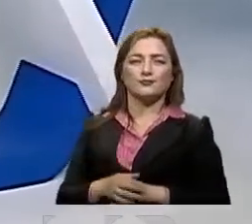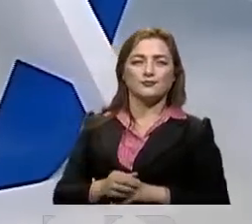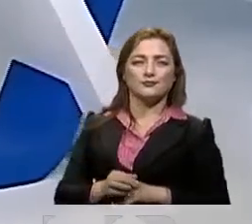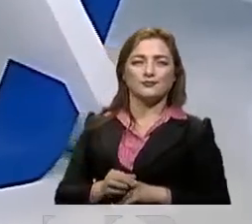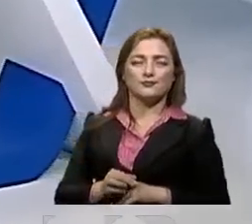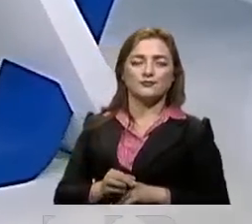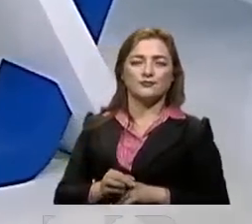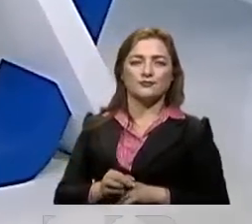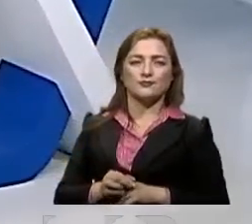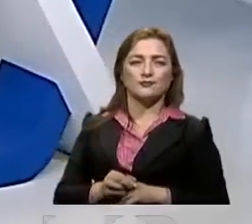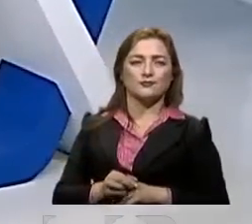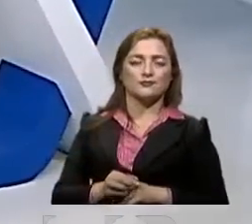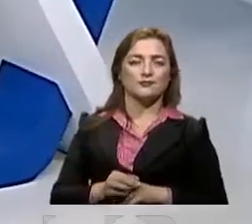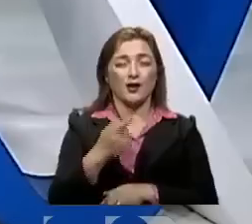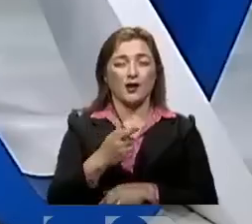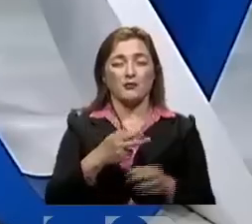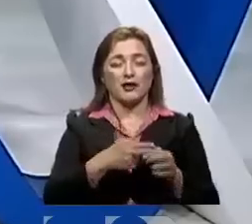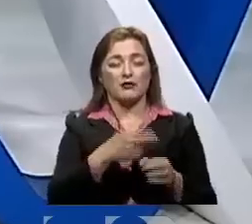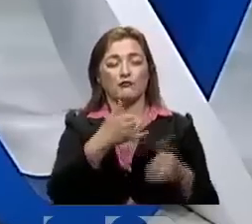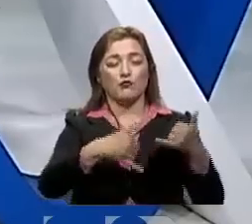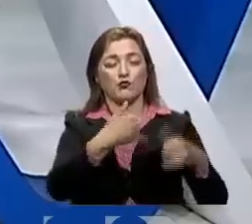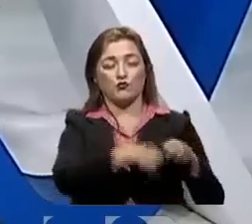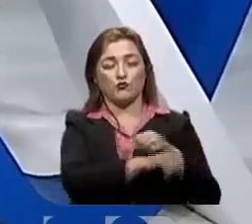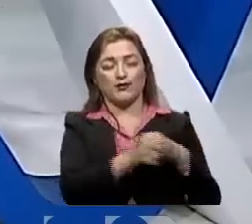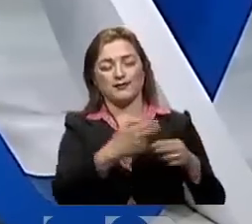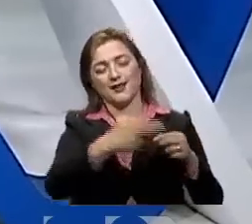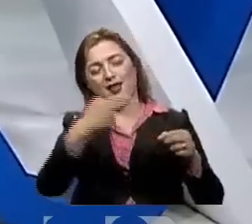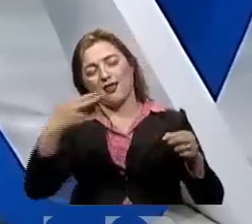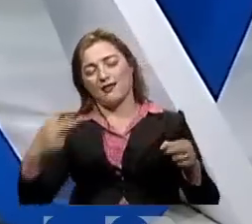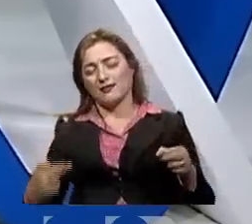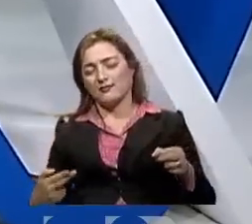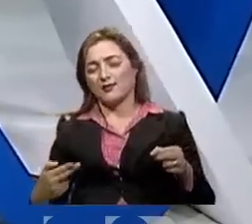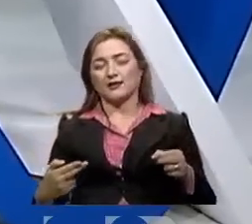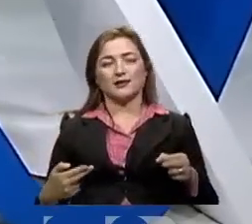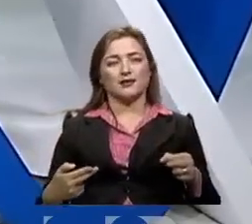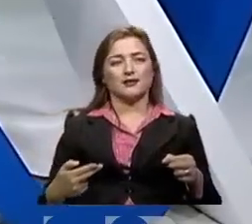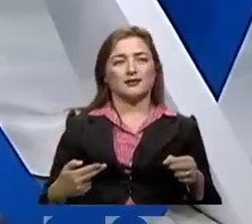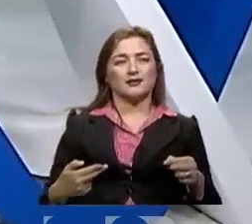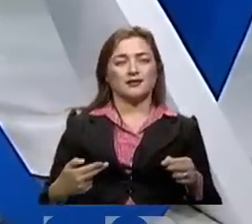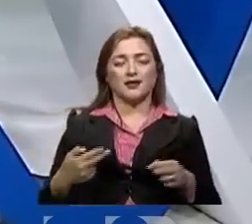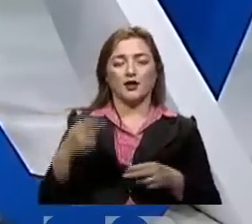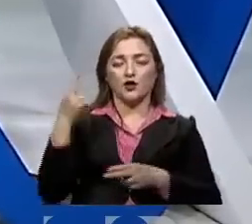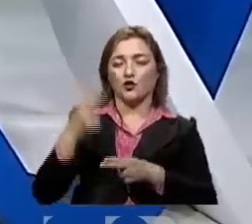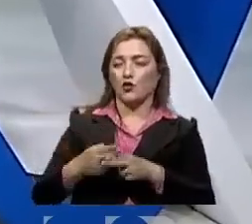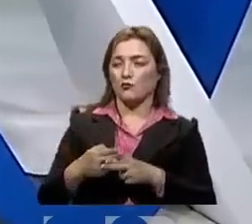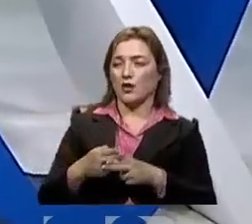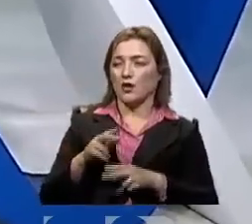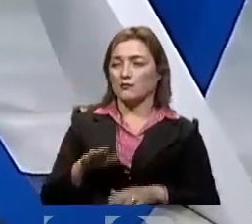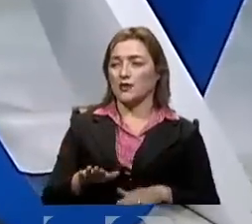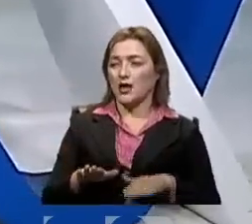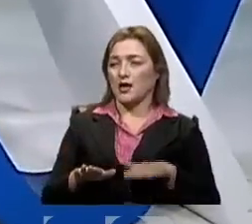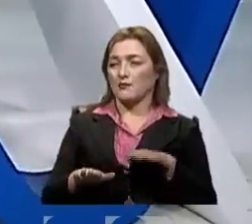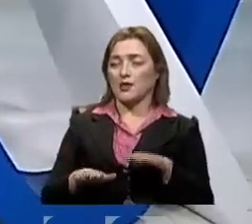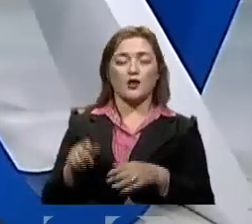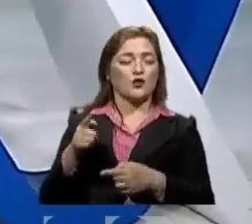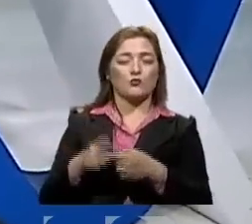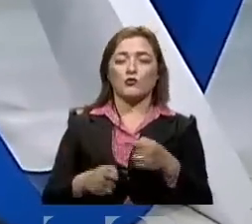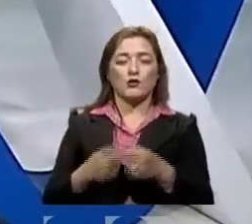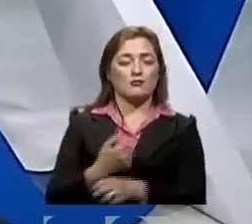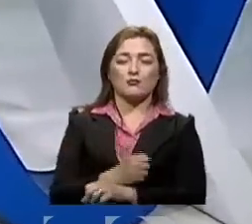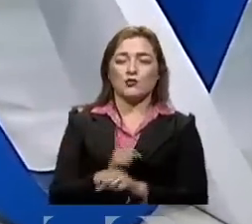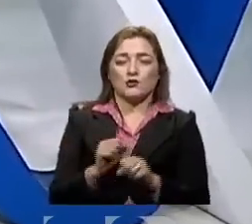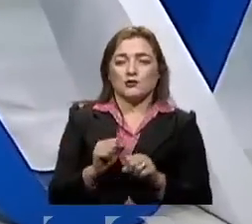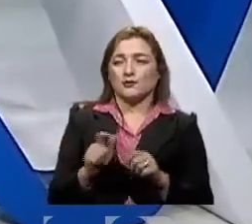Espere. Batigol. Fútbol no podía caminar en Roma porque era casi que imposible